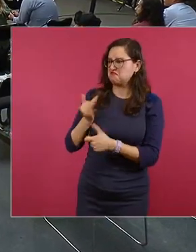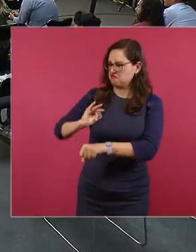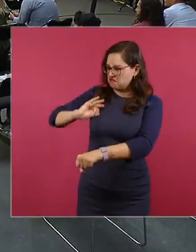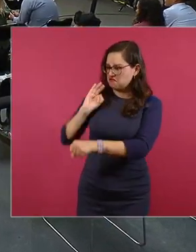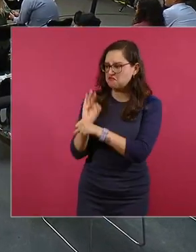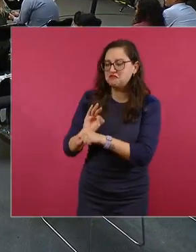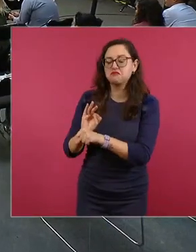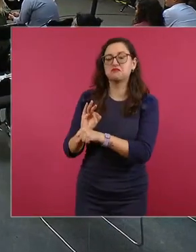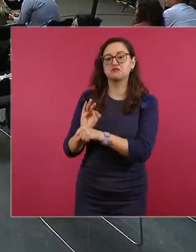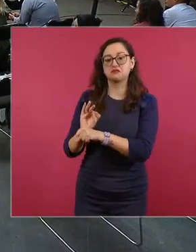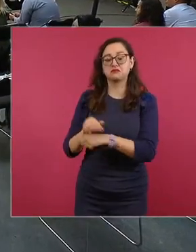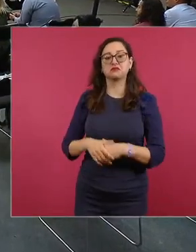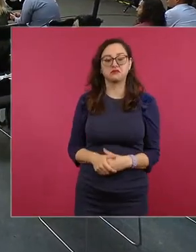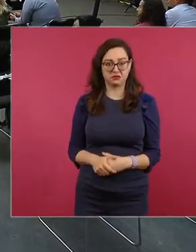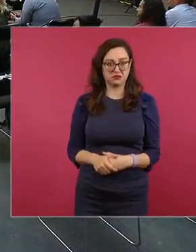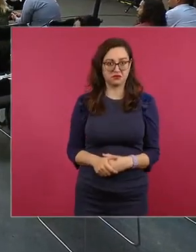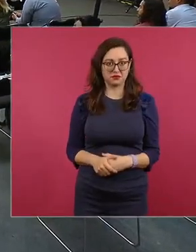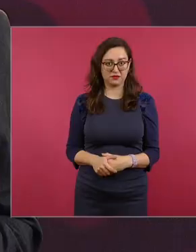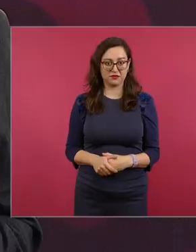los ismeños,